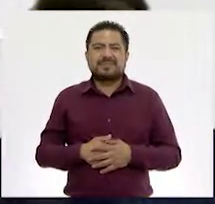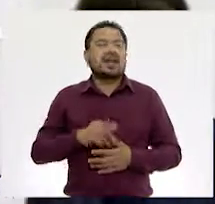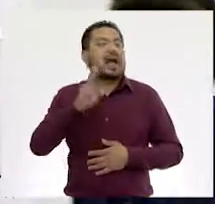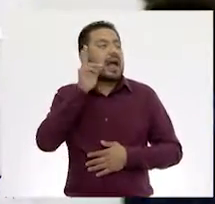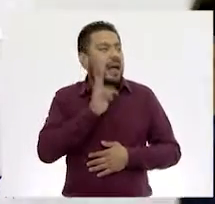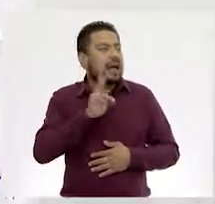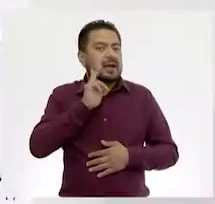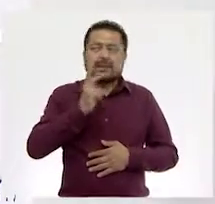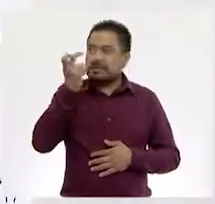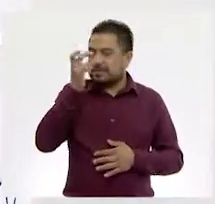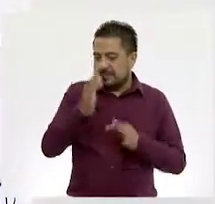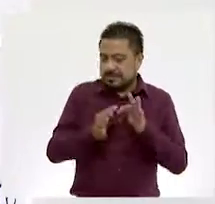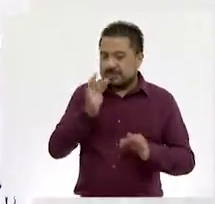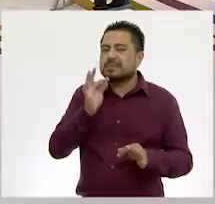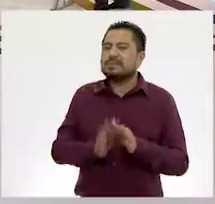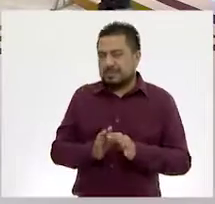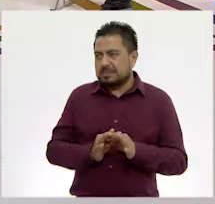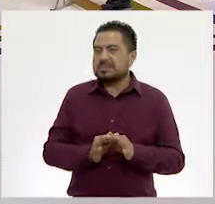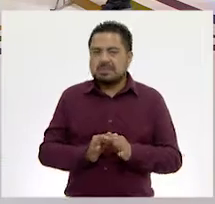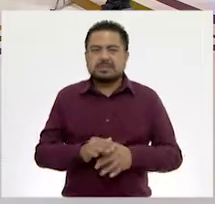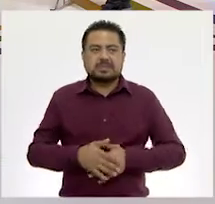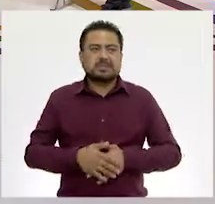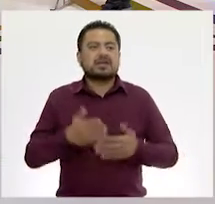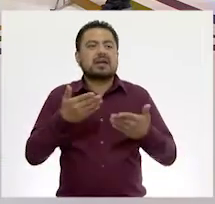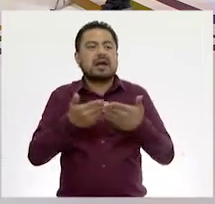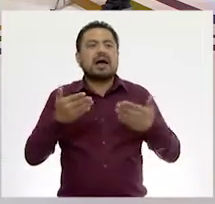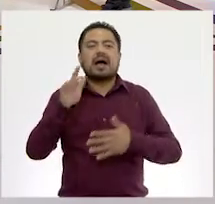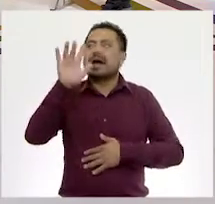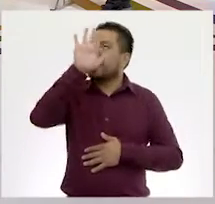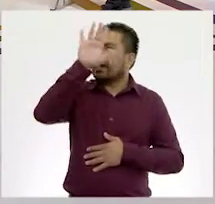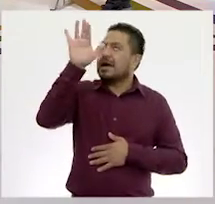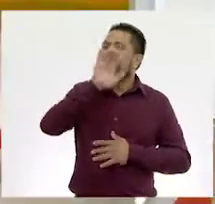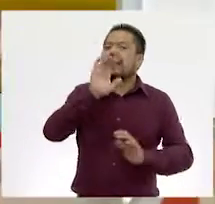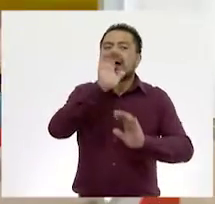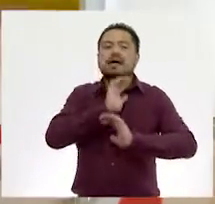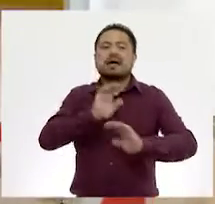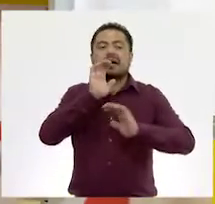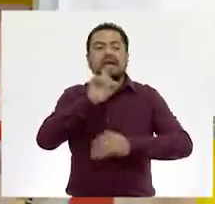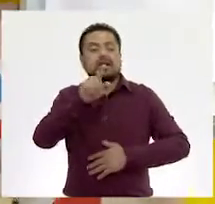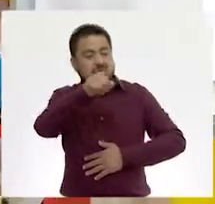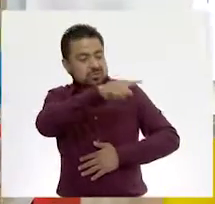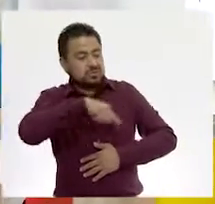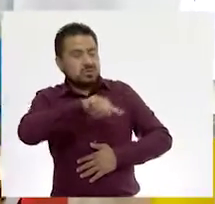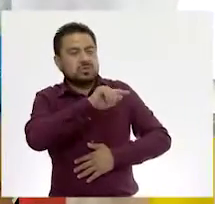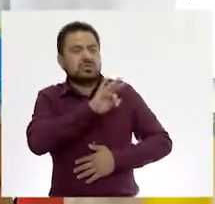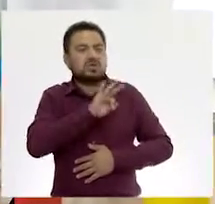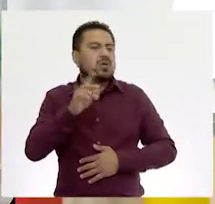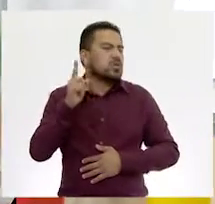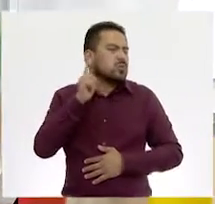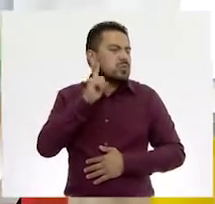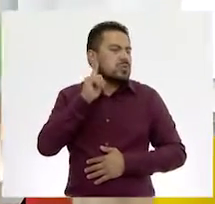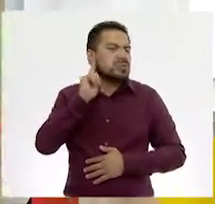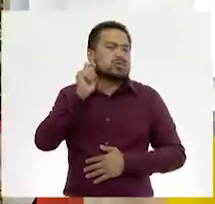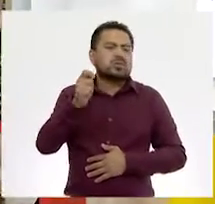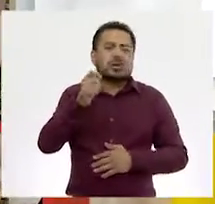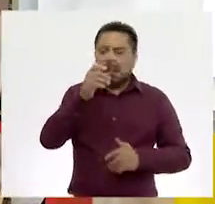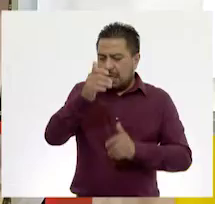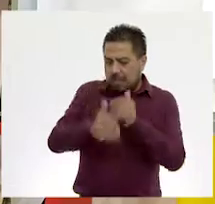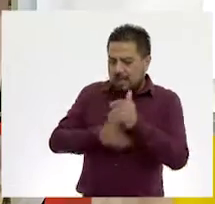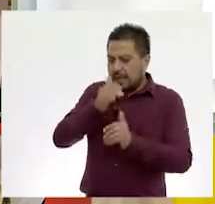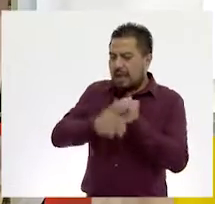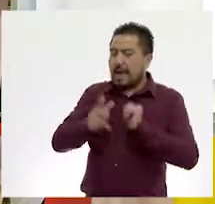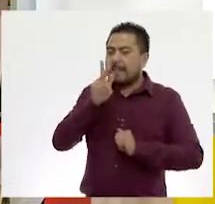¿Listo? A ver, ahí la tenemos. Excelente. Vamos a leer la canción y ustedes van a ir escuchando las